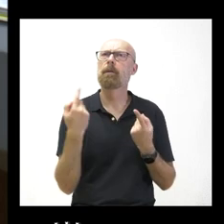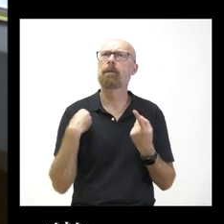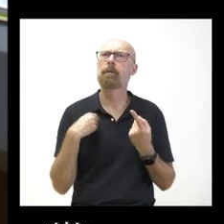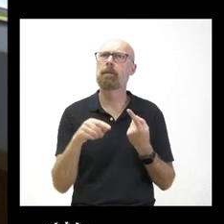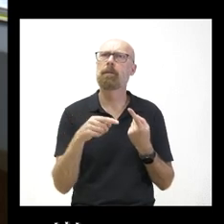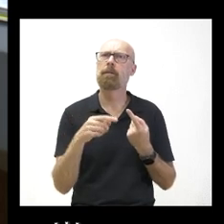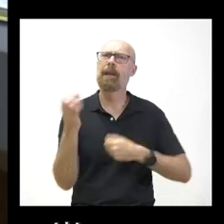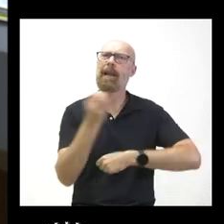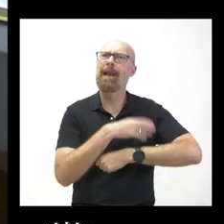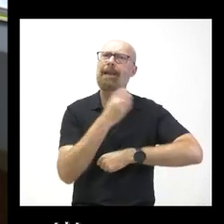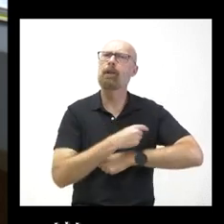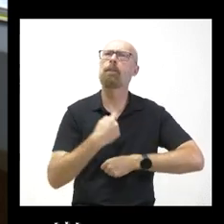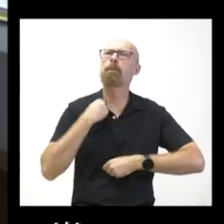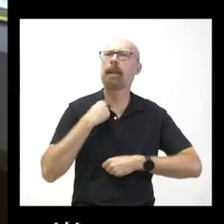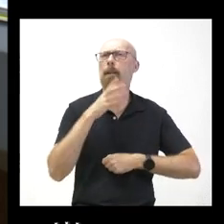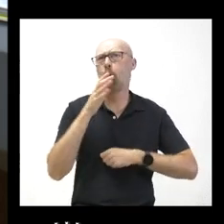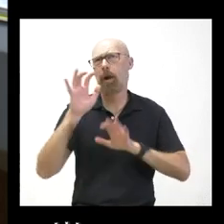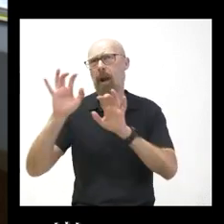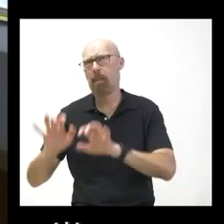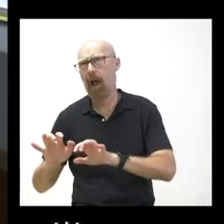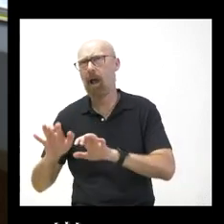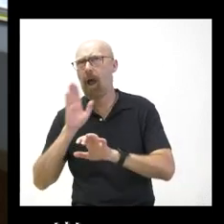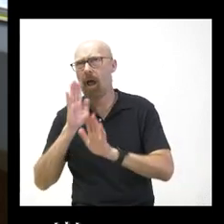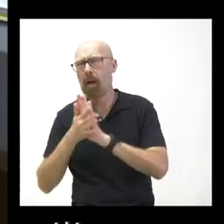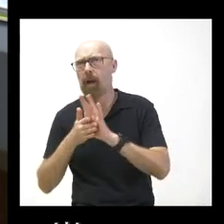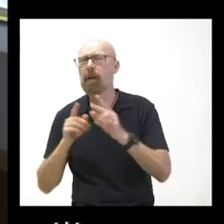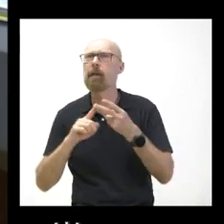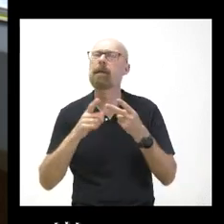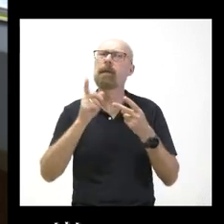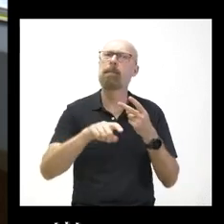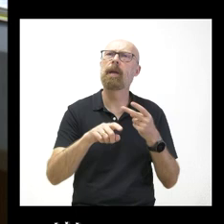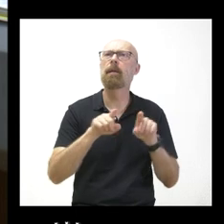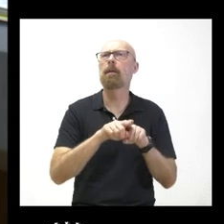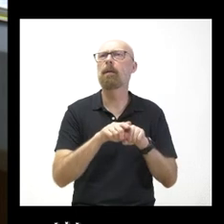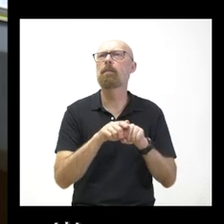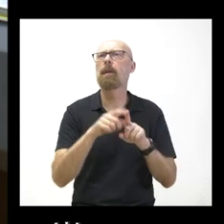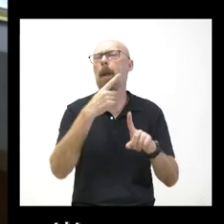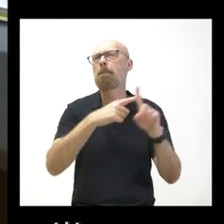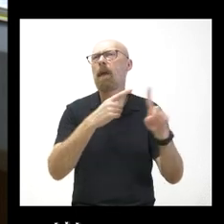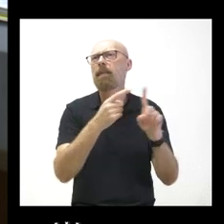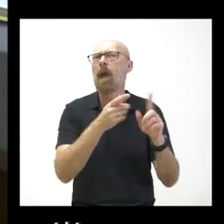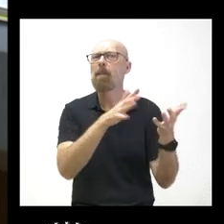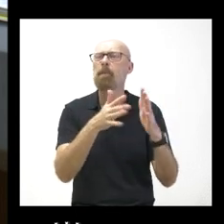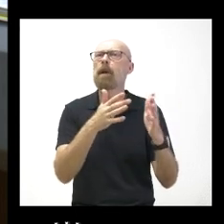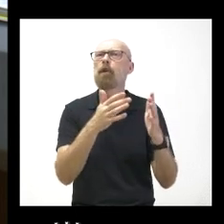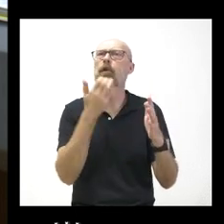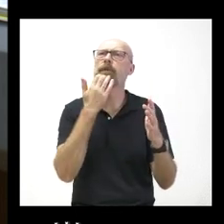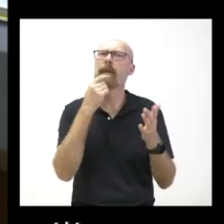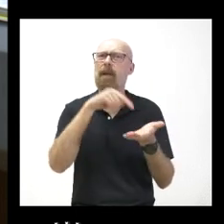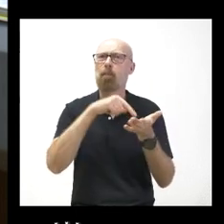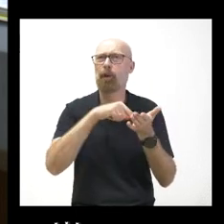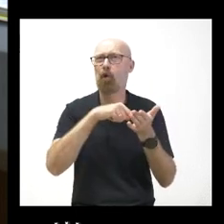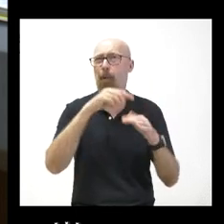ingresar por esta por esta rebaja y de media cuánto supondría el el en el caso de la rebaja del tipo mínimo